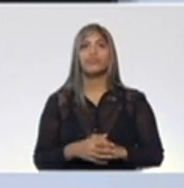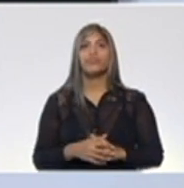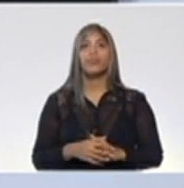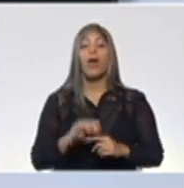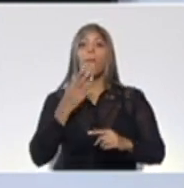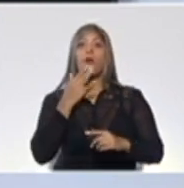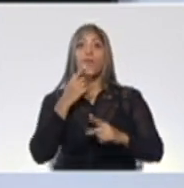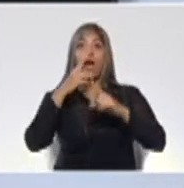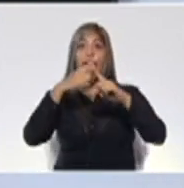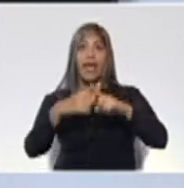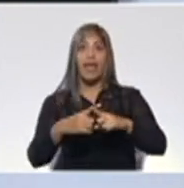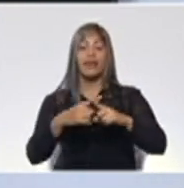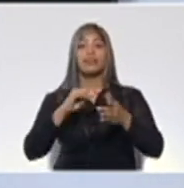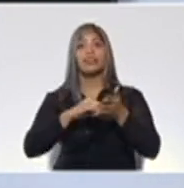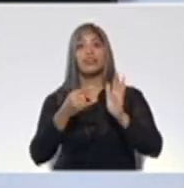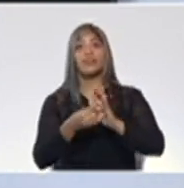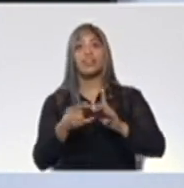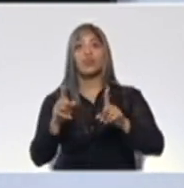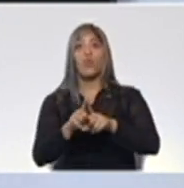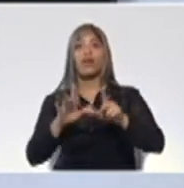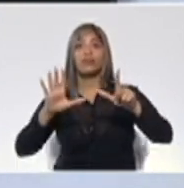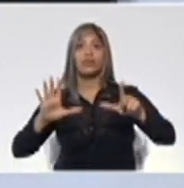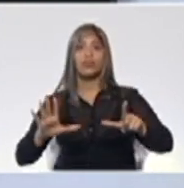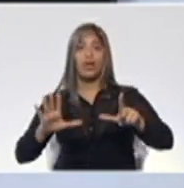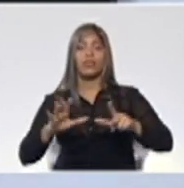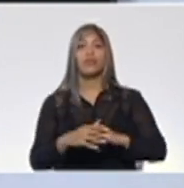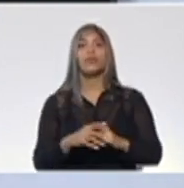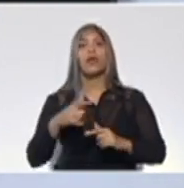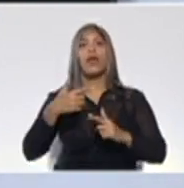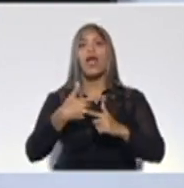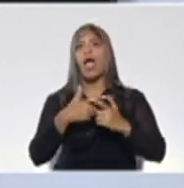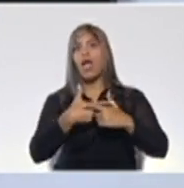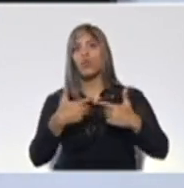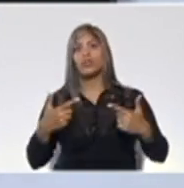la x es igual a 7 en la ecuación.